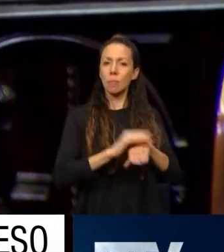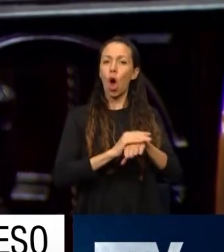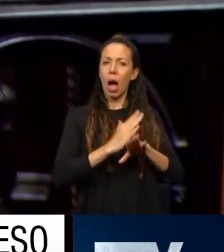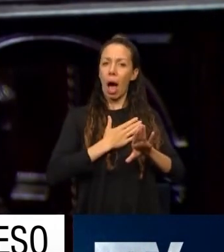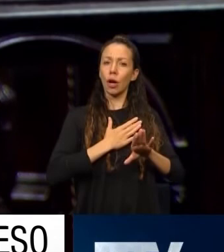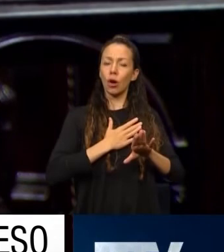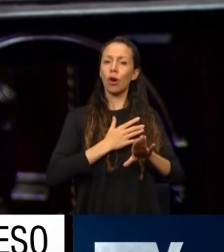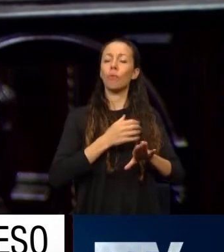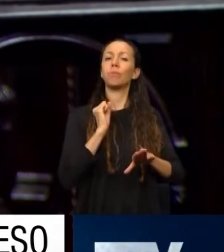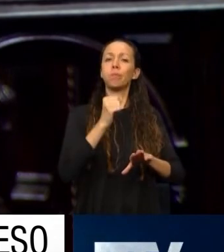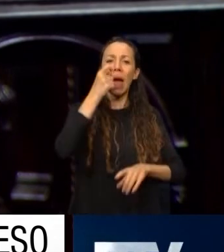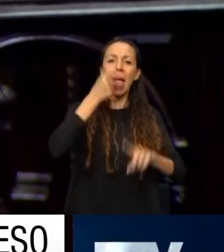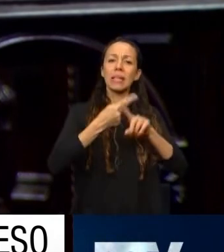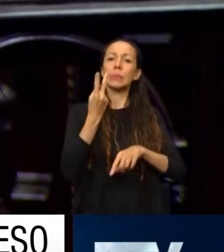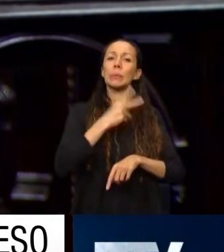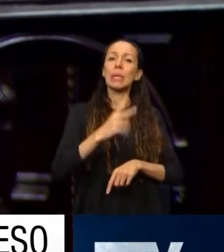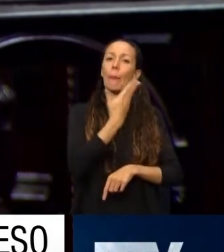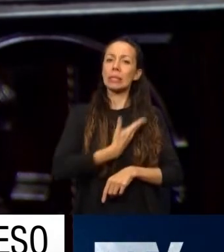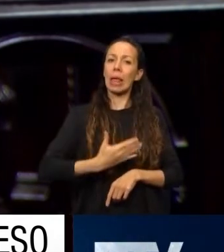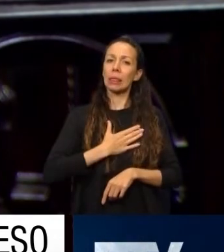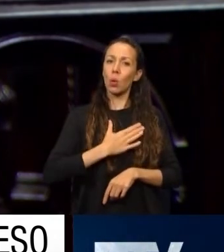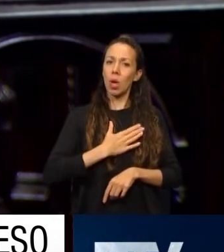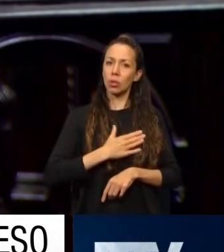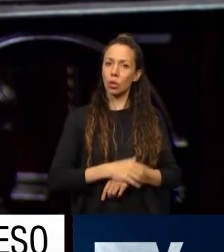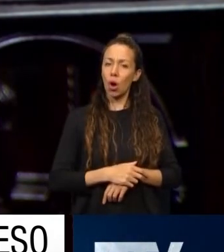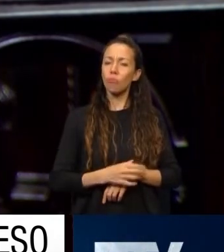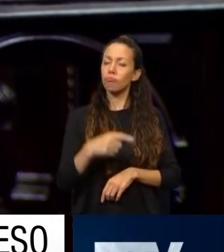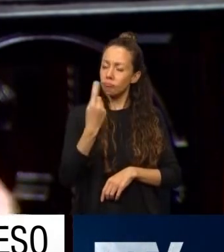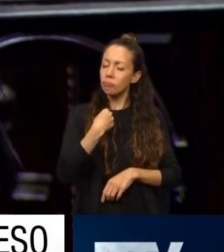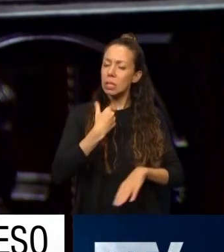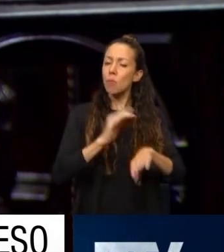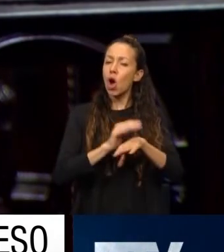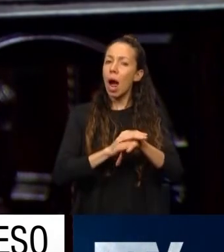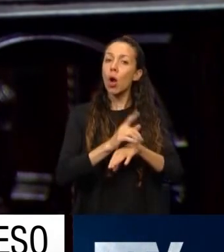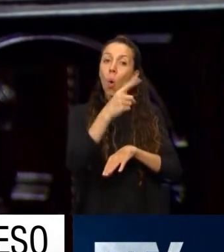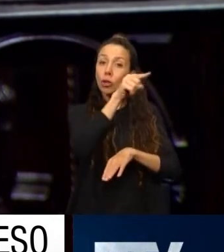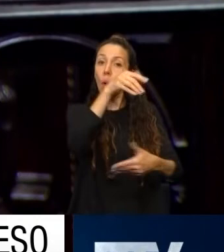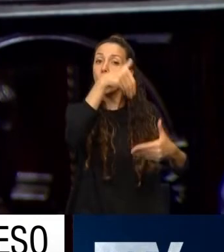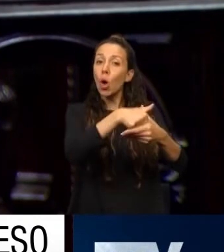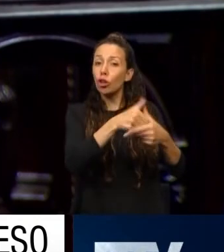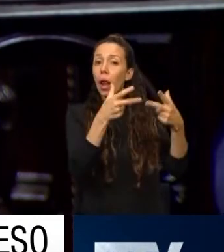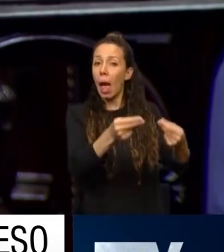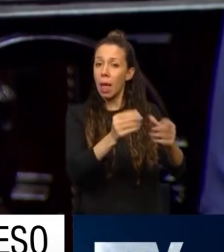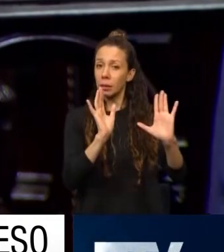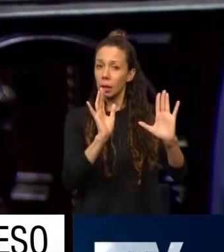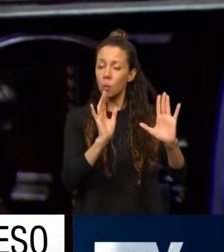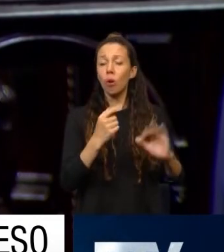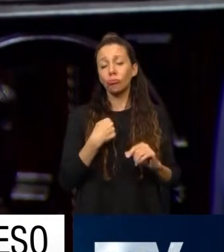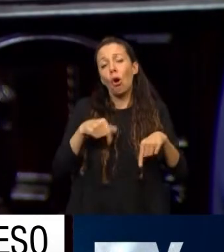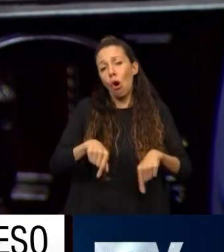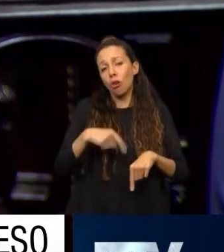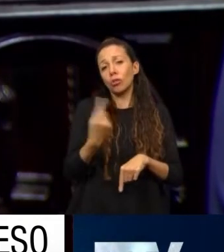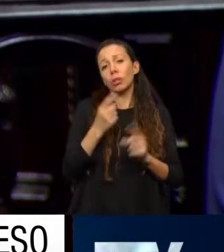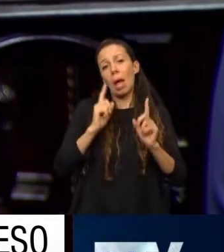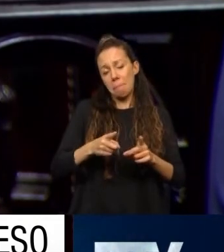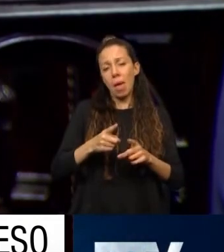nuestro vicepresidente. Y nos hicimos cargo del voto no positivo y hoy nos hacemos cargo de esto